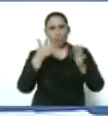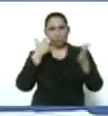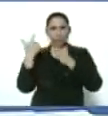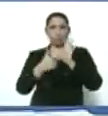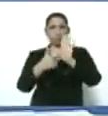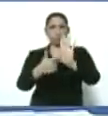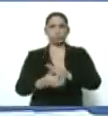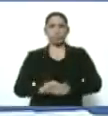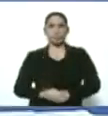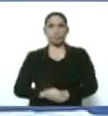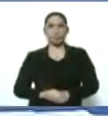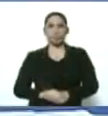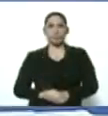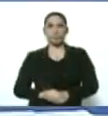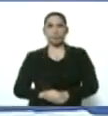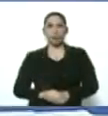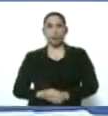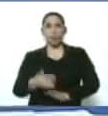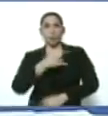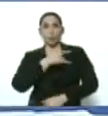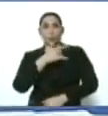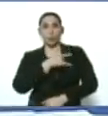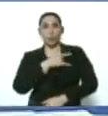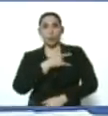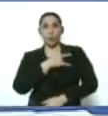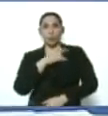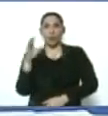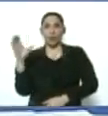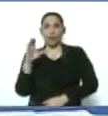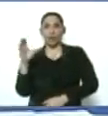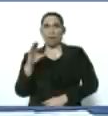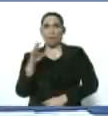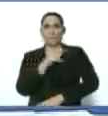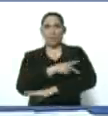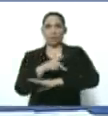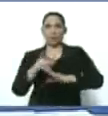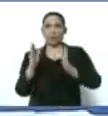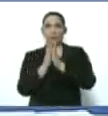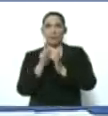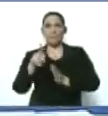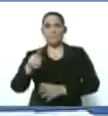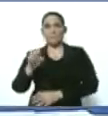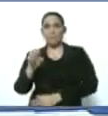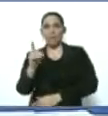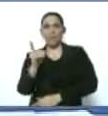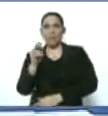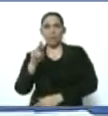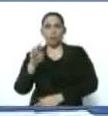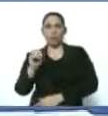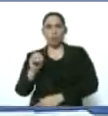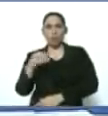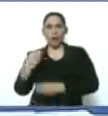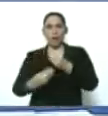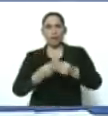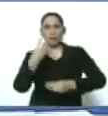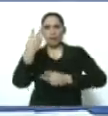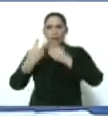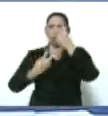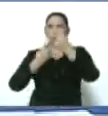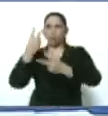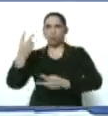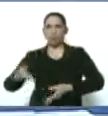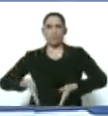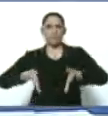Sí. En la ciudad universitaria de Caracas, allá en la parroquia San Pedro, vamos a hacer un recorrido por la